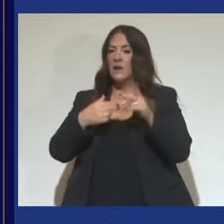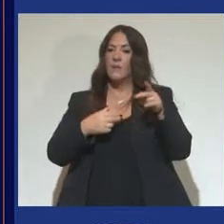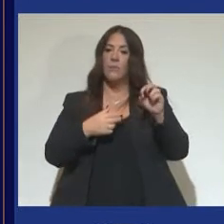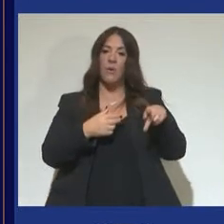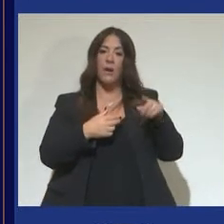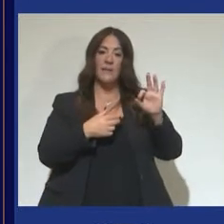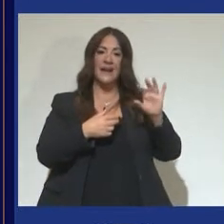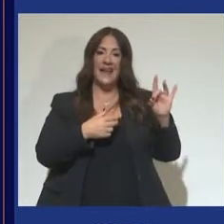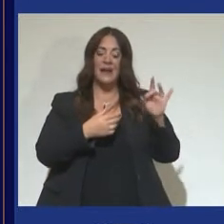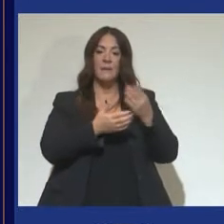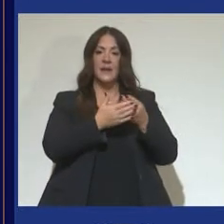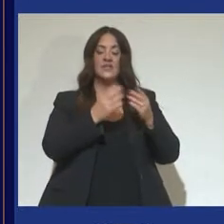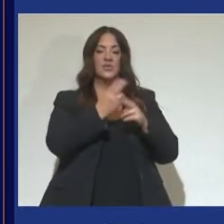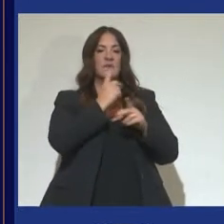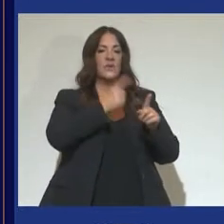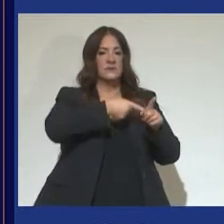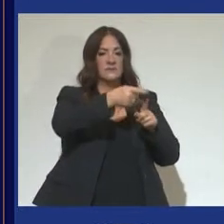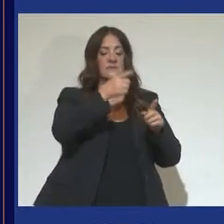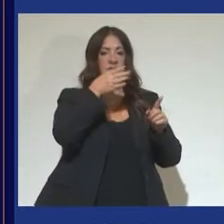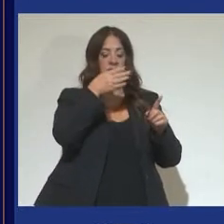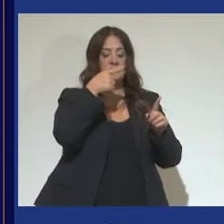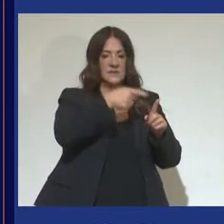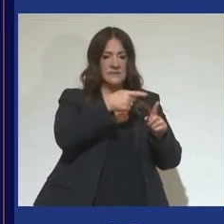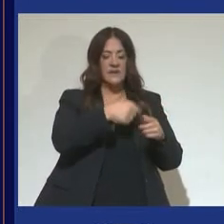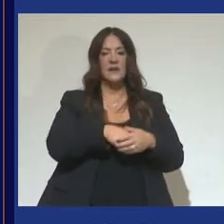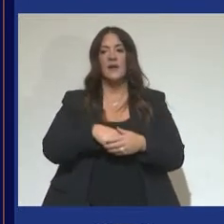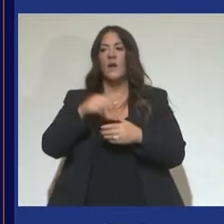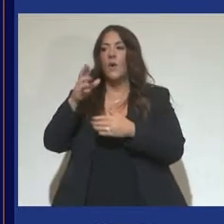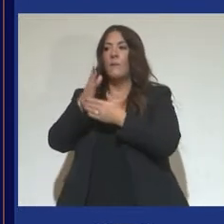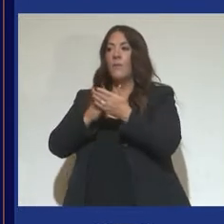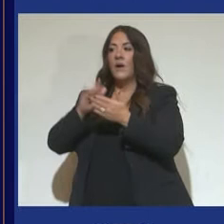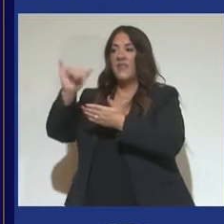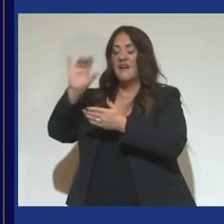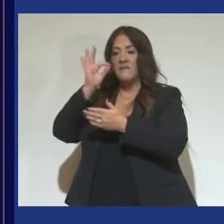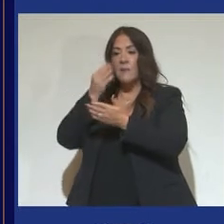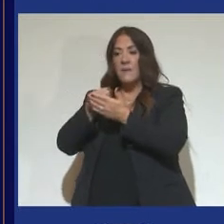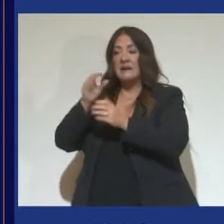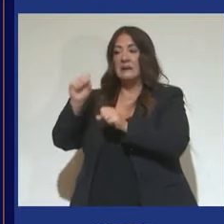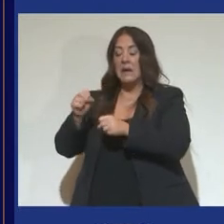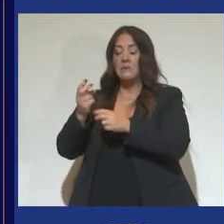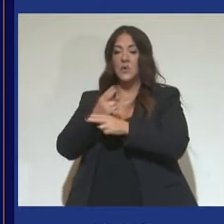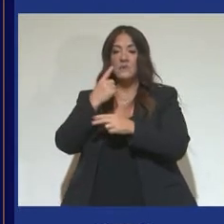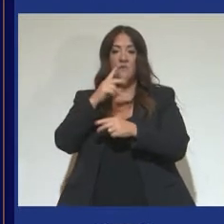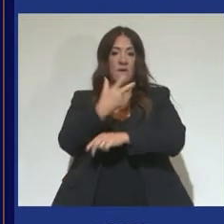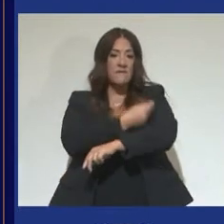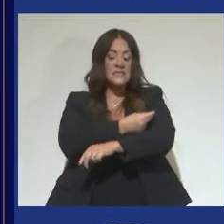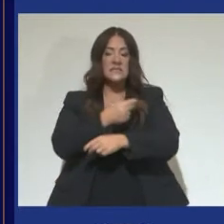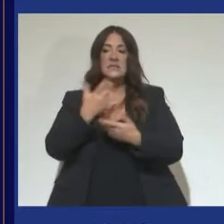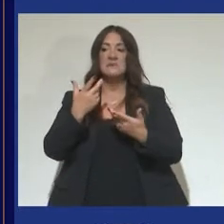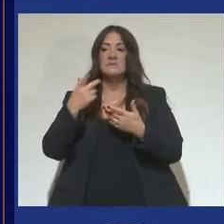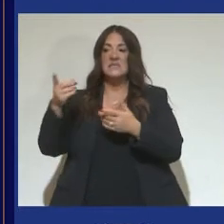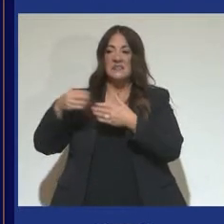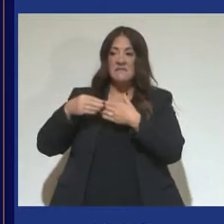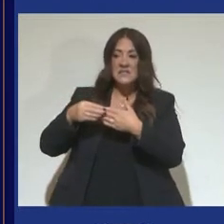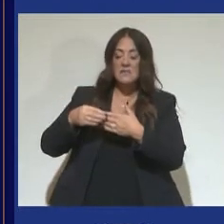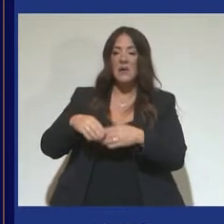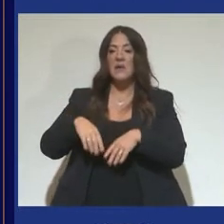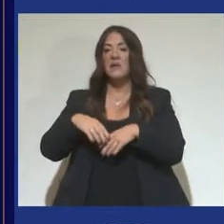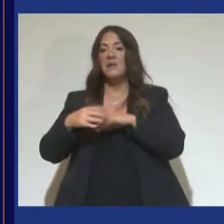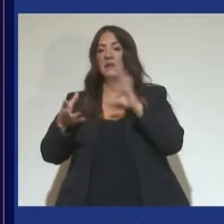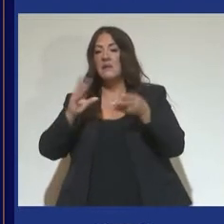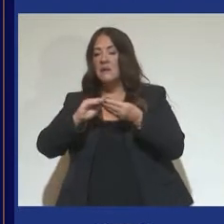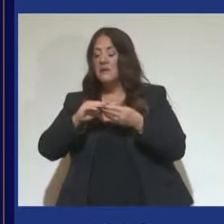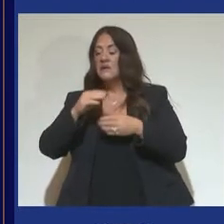entonces la pregunta aquí es si este número de la vacuna puede ser añadido o si se reemplaza o si hay reemplazo ósea y